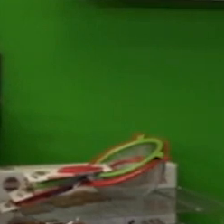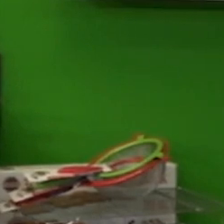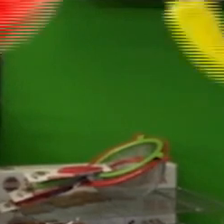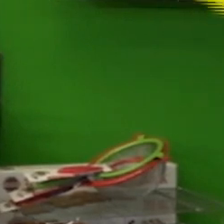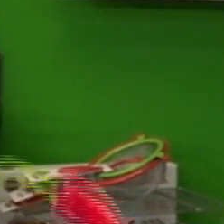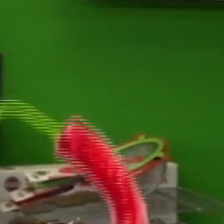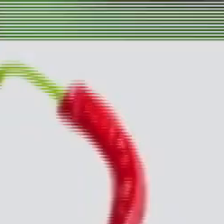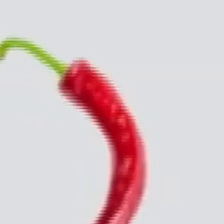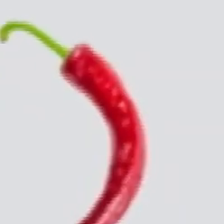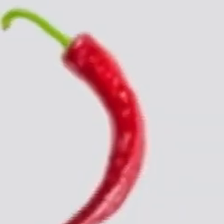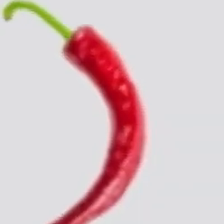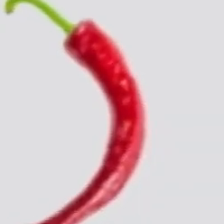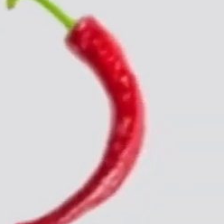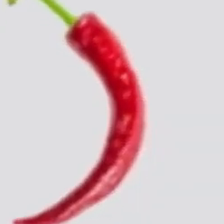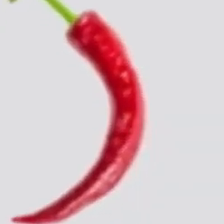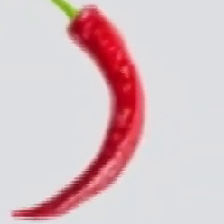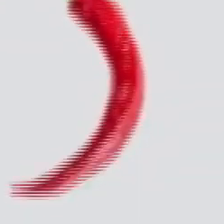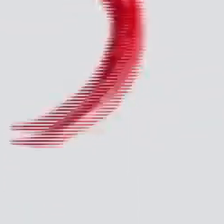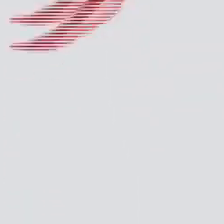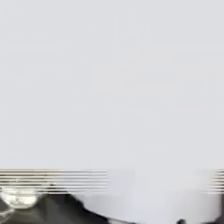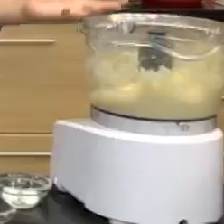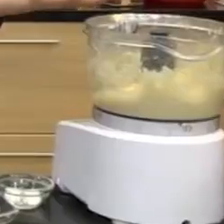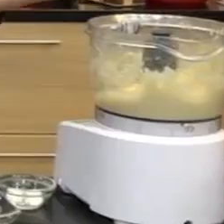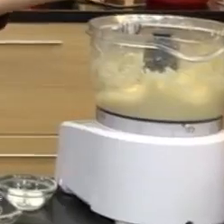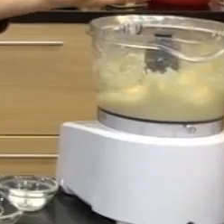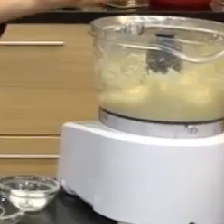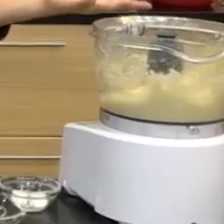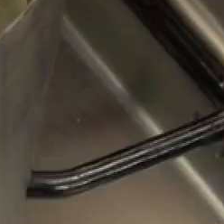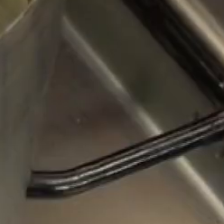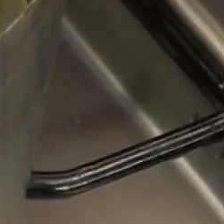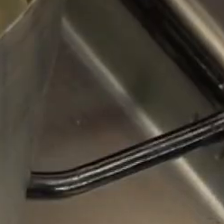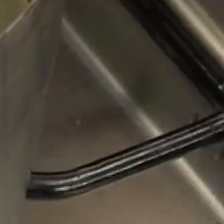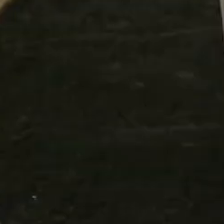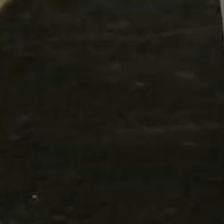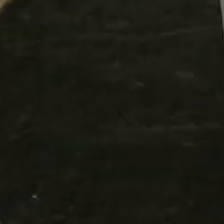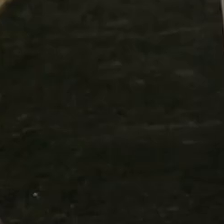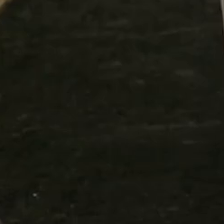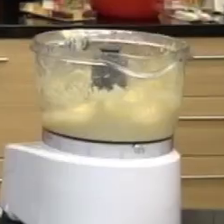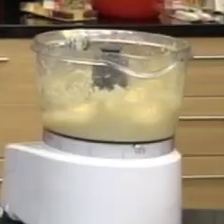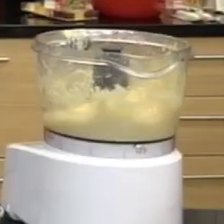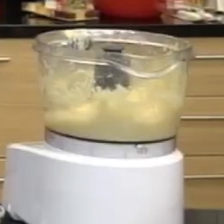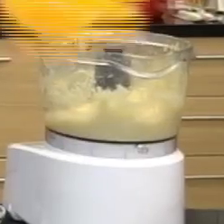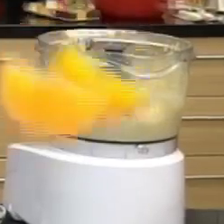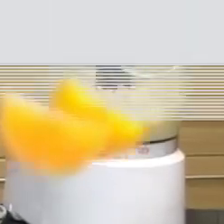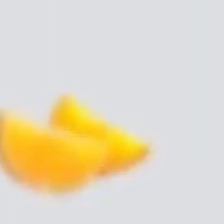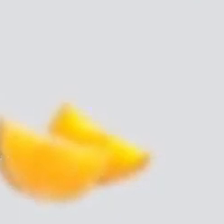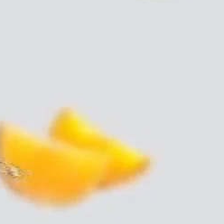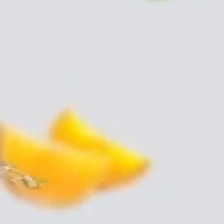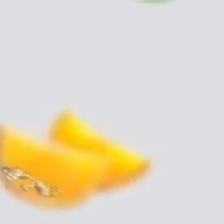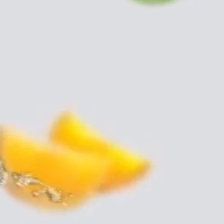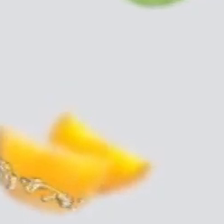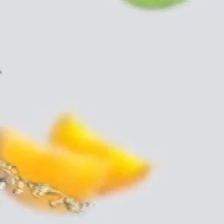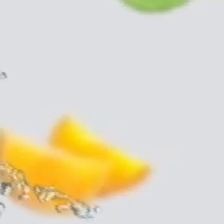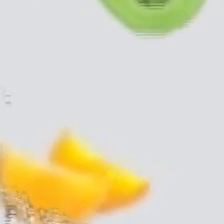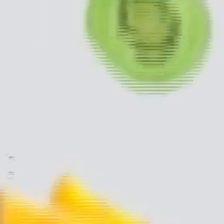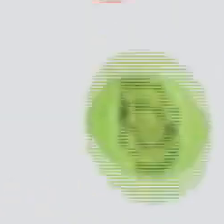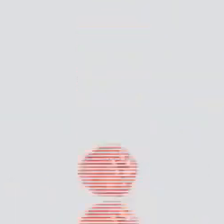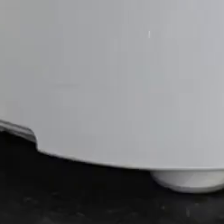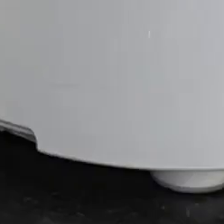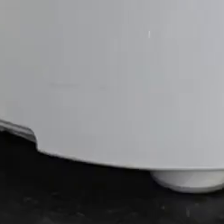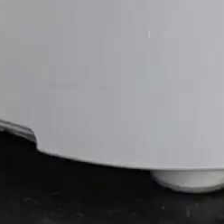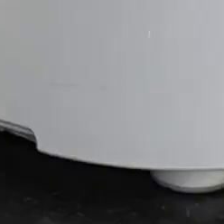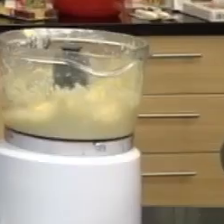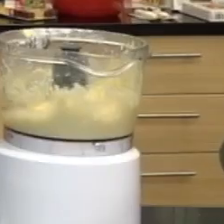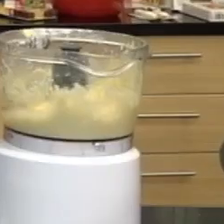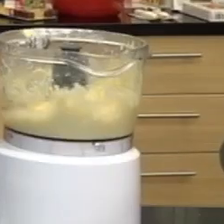¿Cómo están? Bienvenidos. La chef Doris Goldewich me van a amar. Nos enseña todo su conocimiento culinario junto a